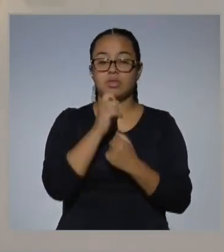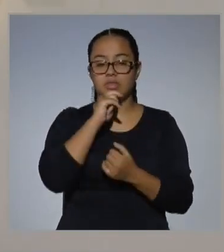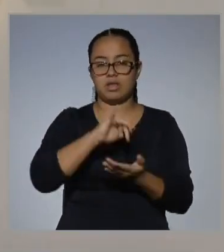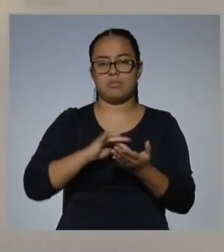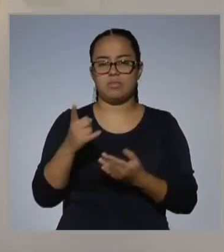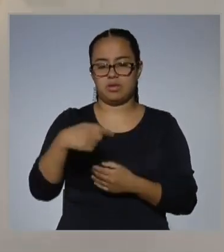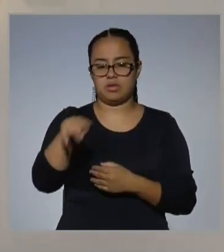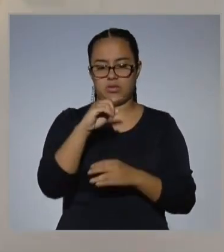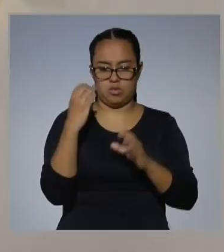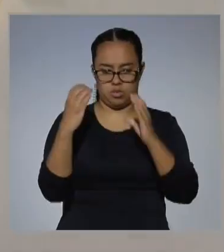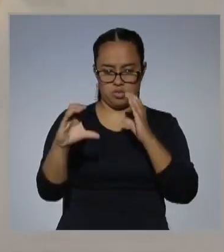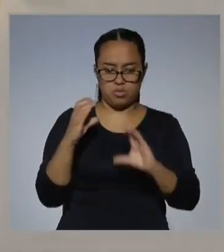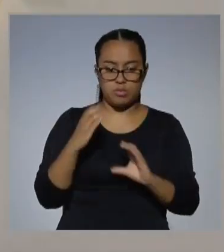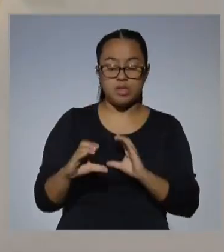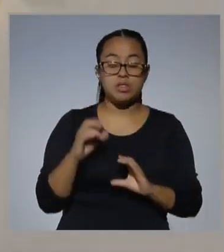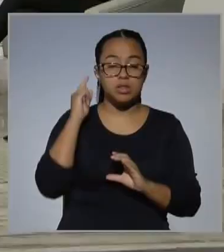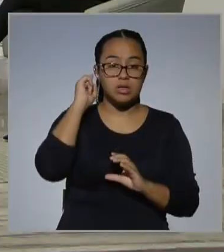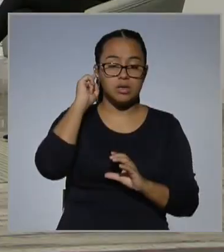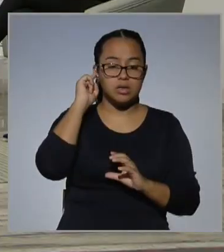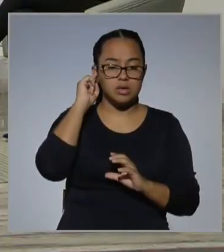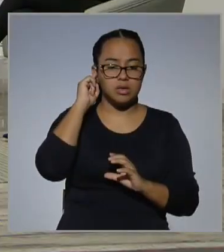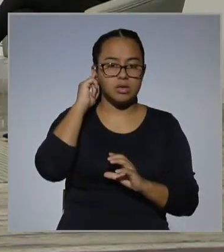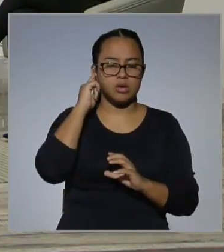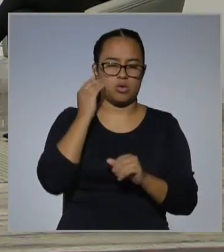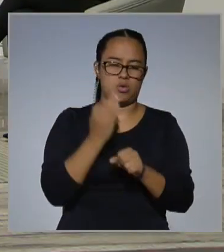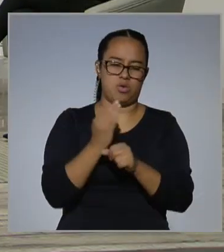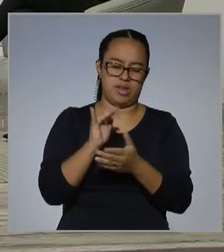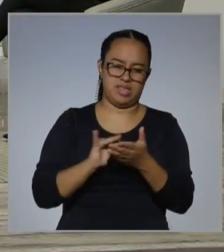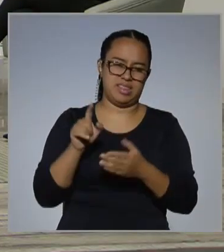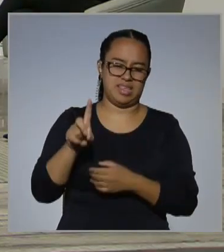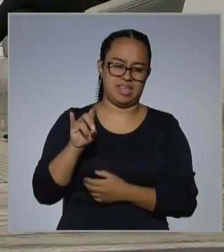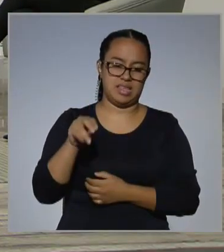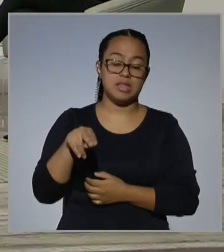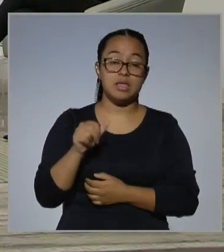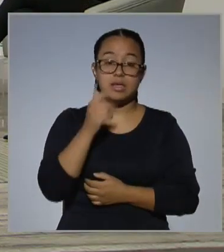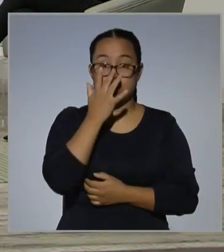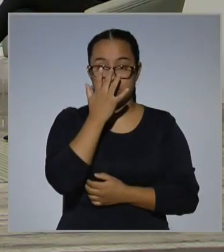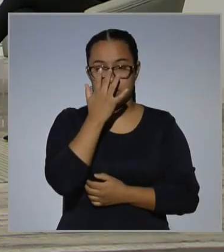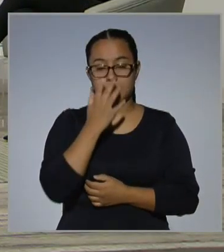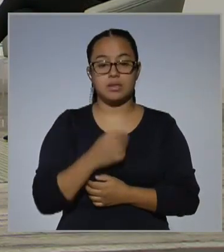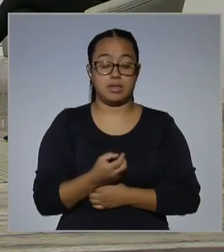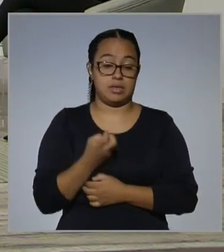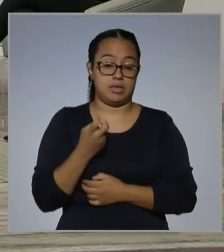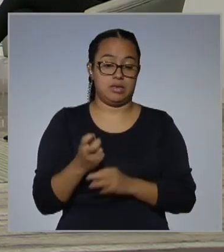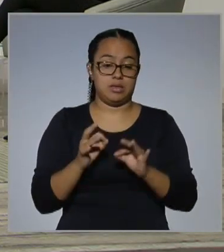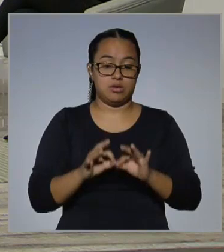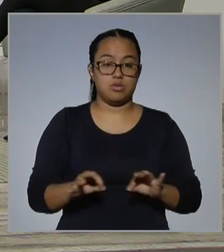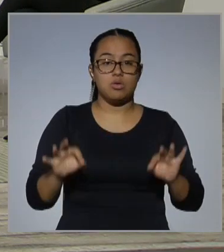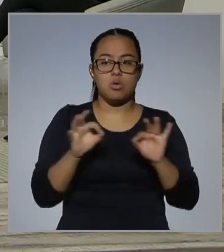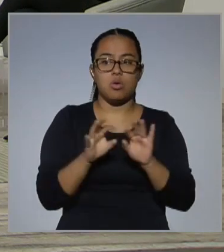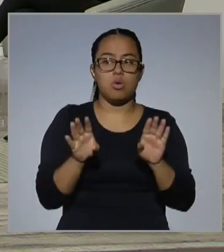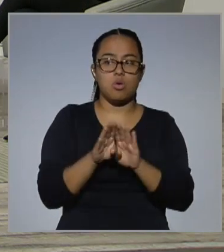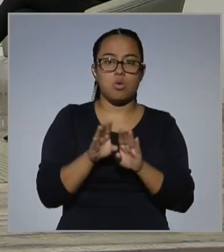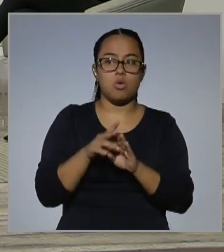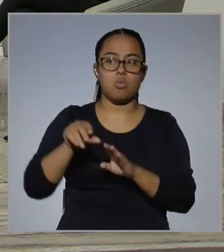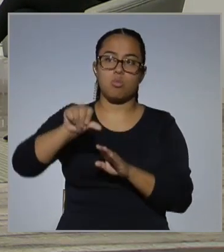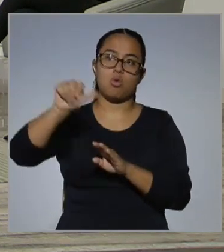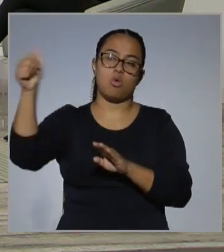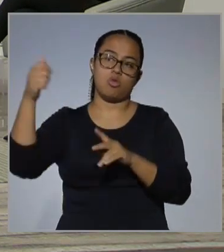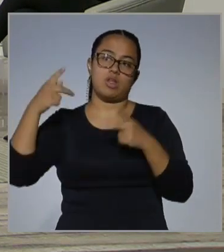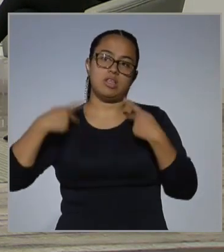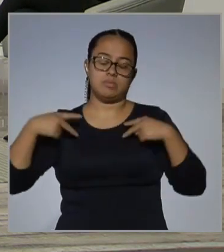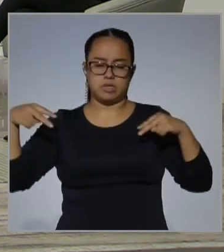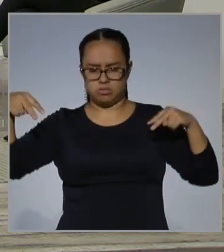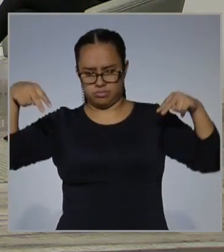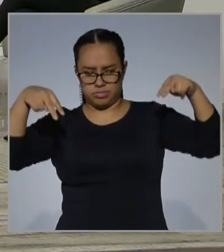sus comentarios que nos han hecho a través de lo que nos lees, Diana, es que también es muy importante cómo nos han visto desde fuera.